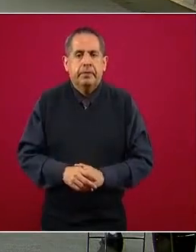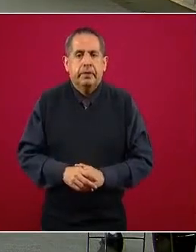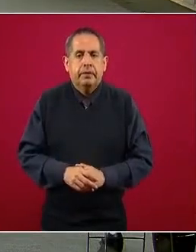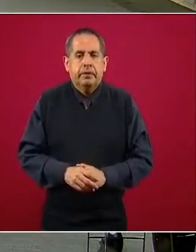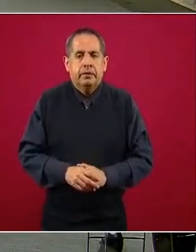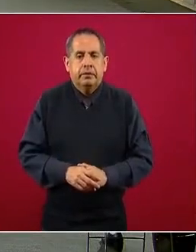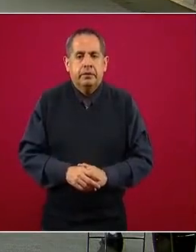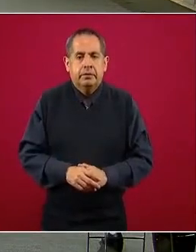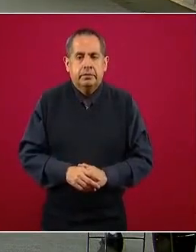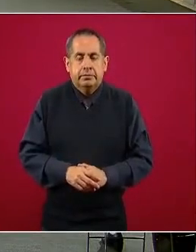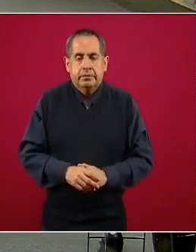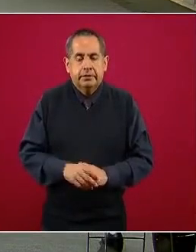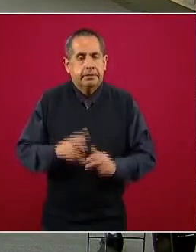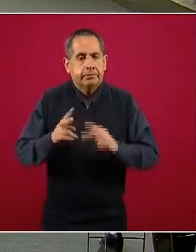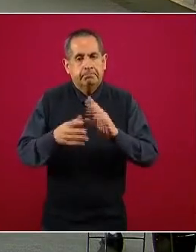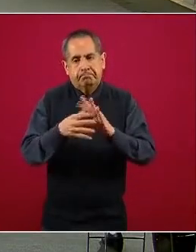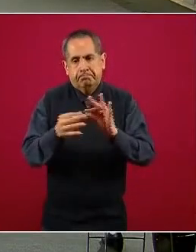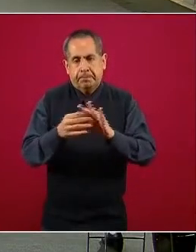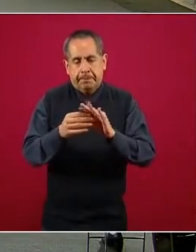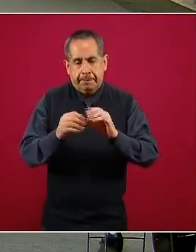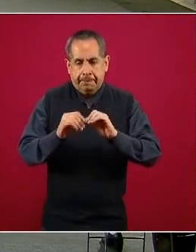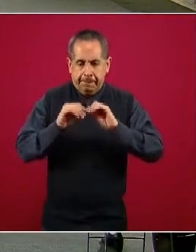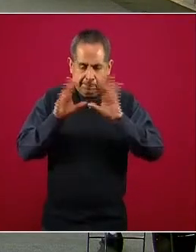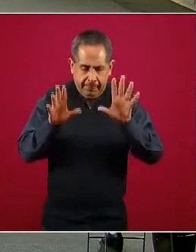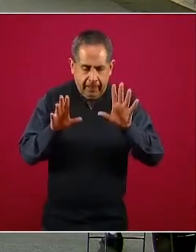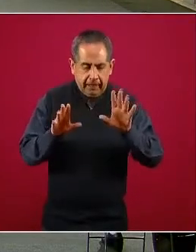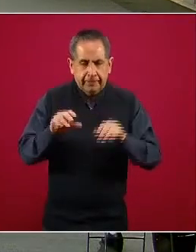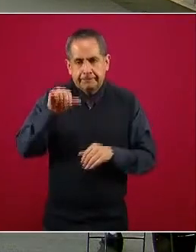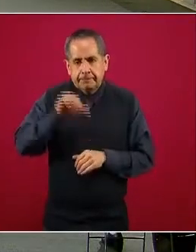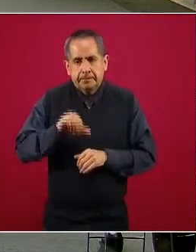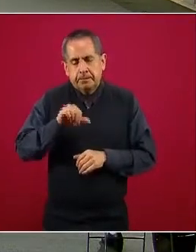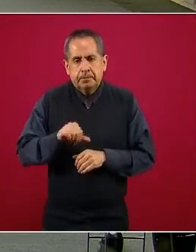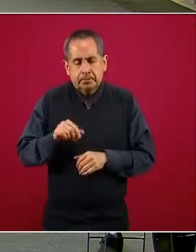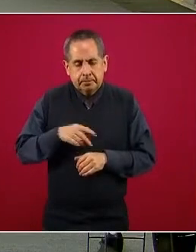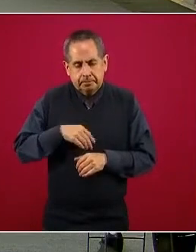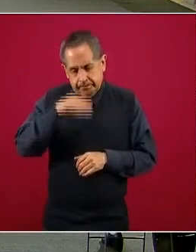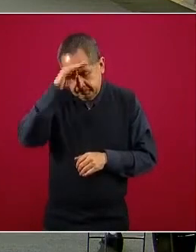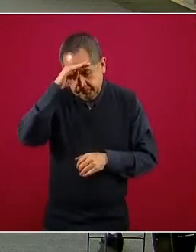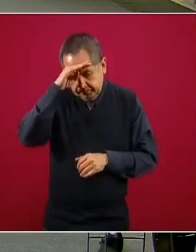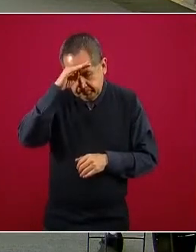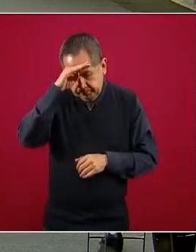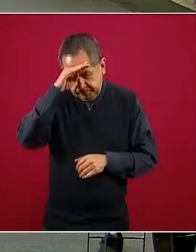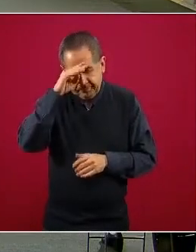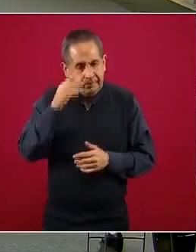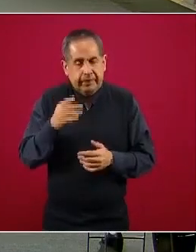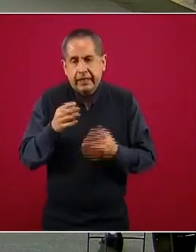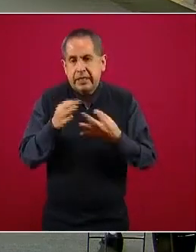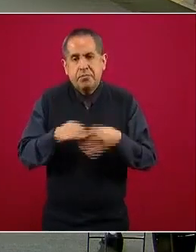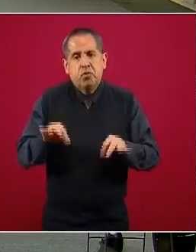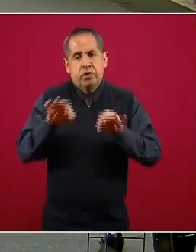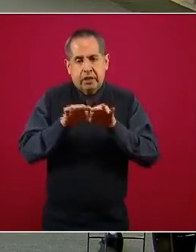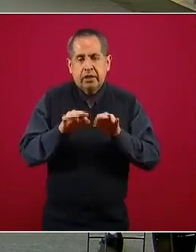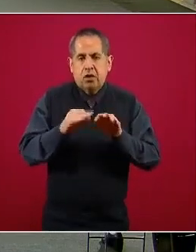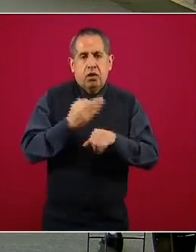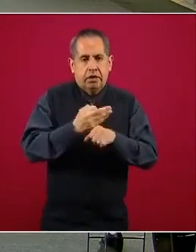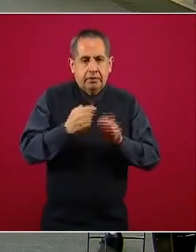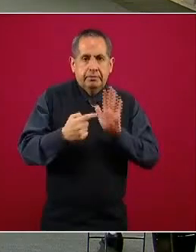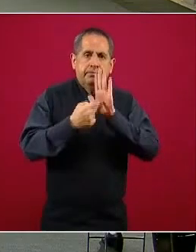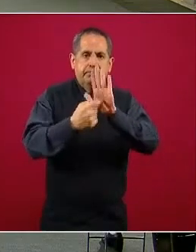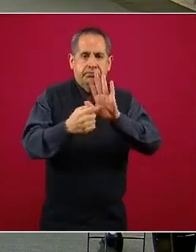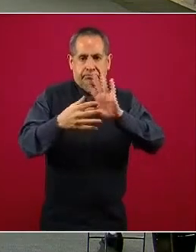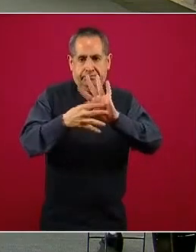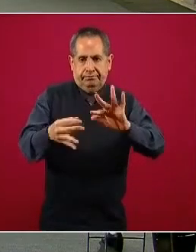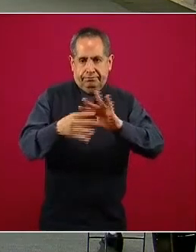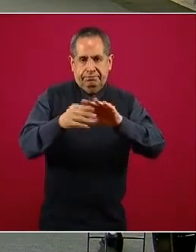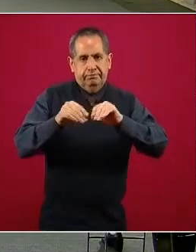y voy a aprovechar para comentar algo que hoy me pareció importante de traer aquí,